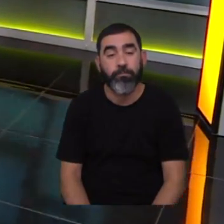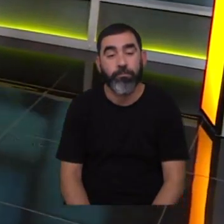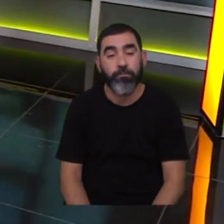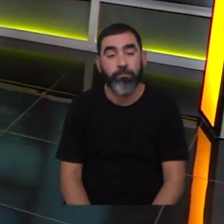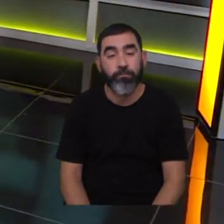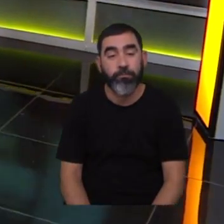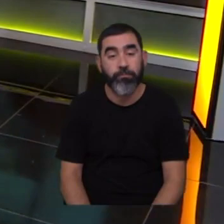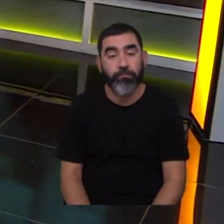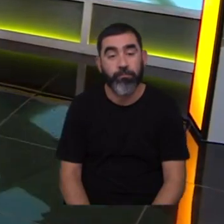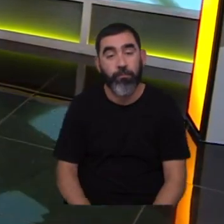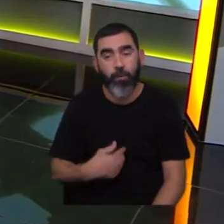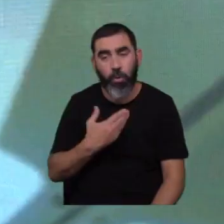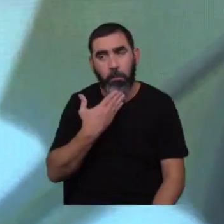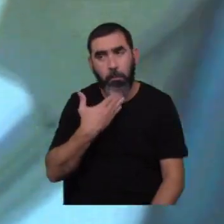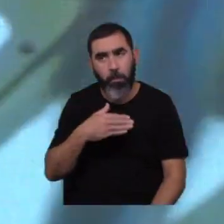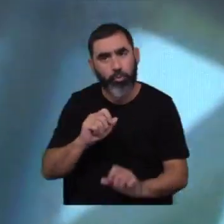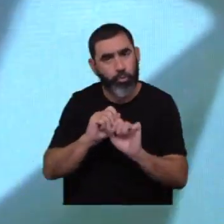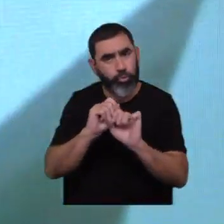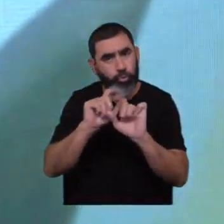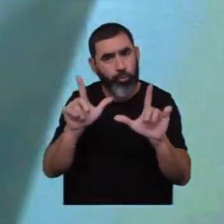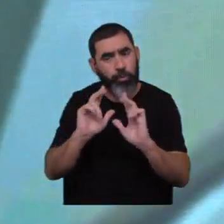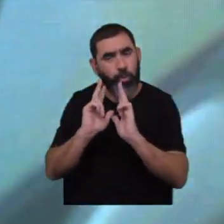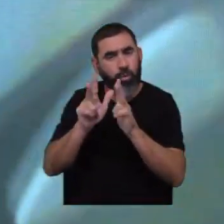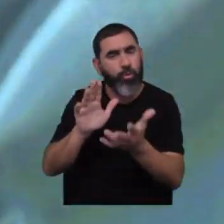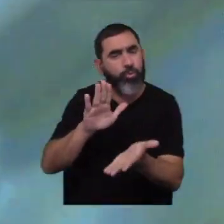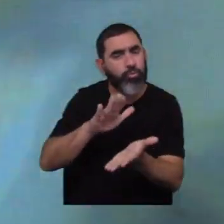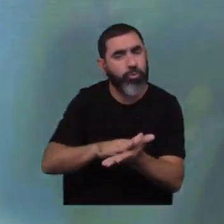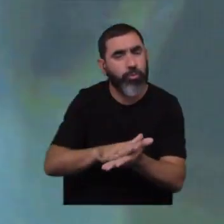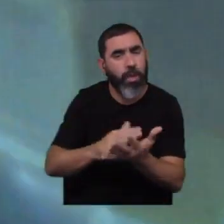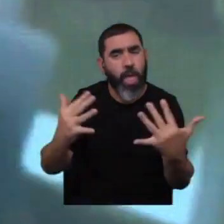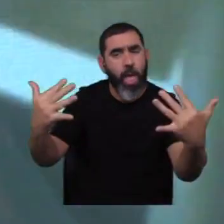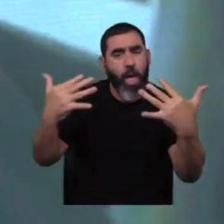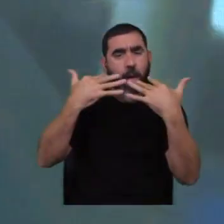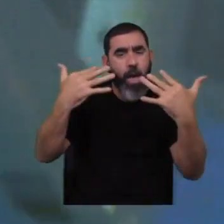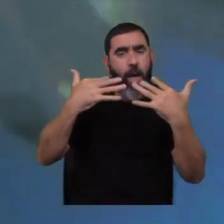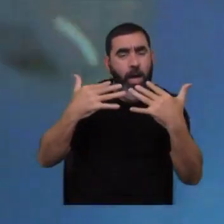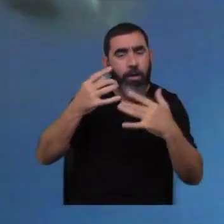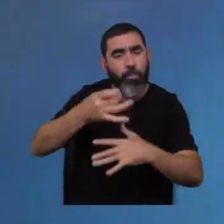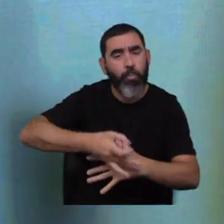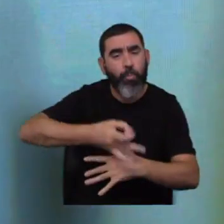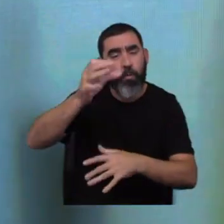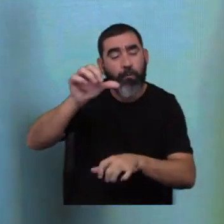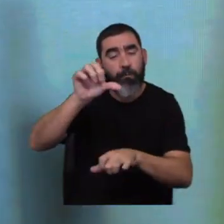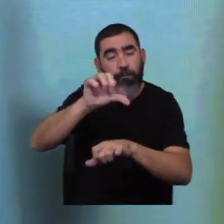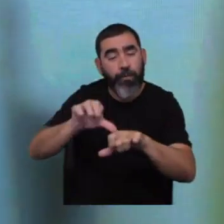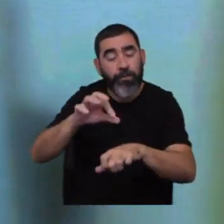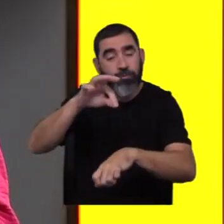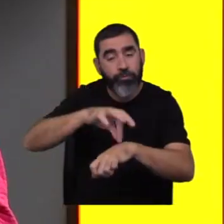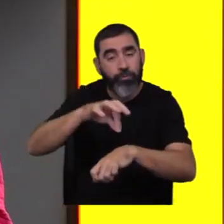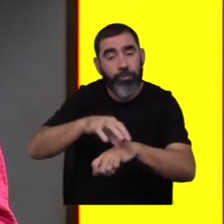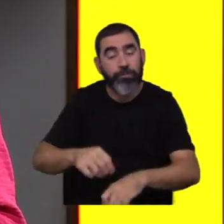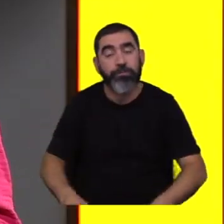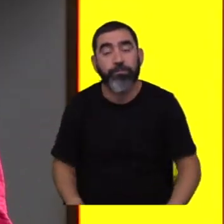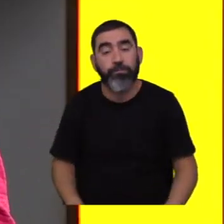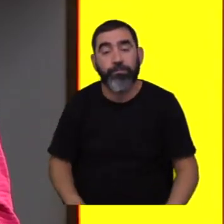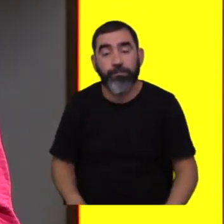Decir, Alexandra, que quedé muy sorprendido con ese comentario sobre el aire de los profesionales que intervienen en la operación. Sí, bueno, justamente